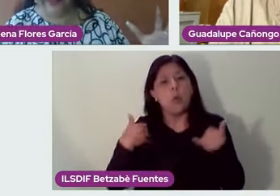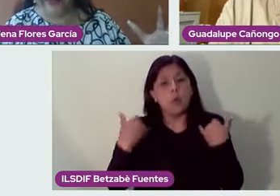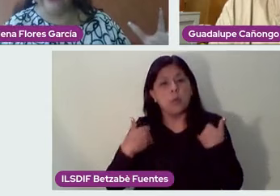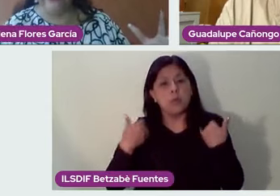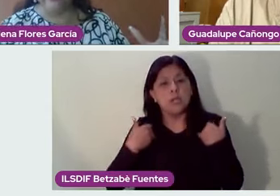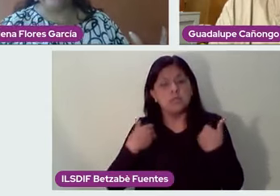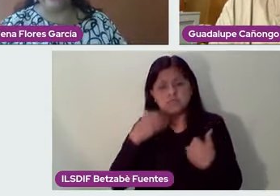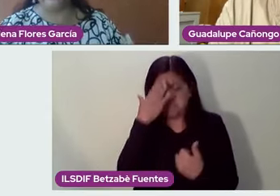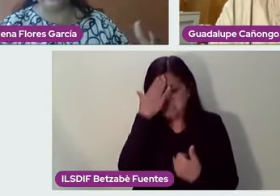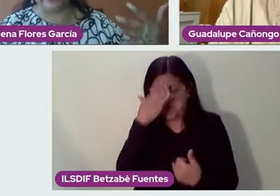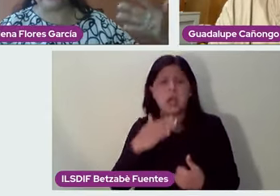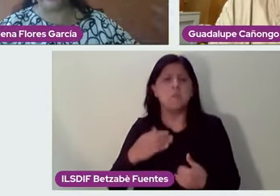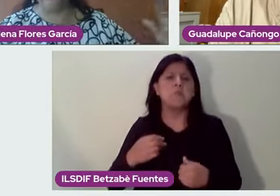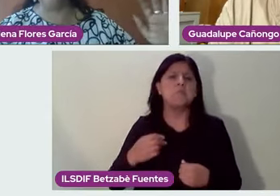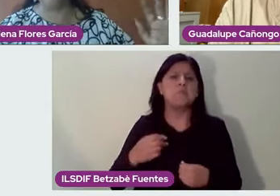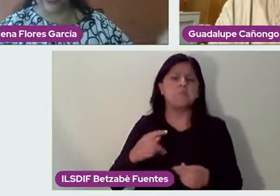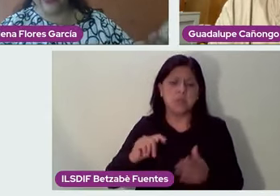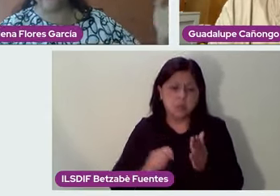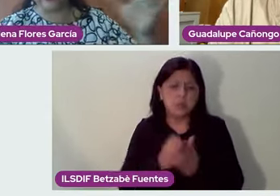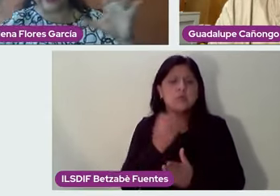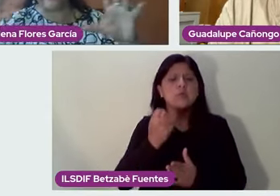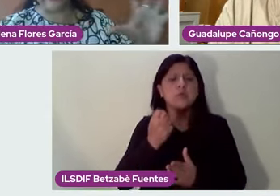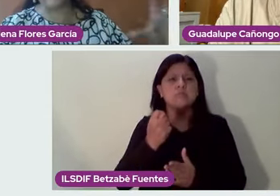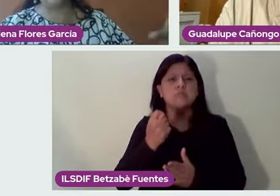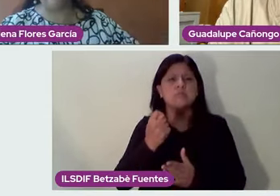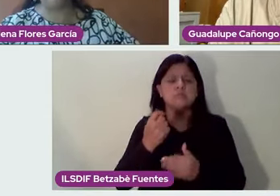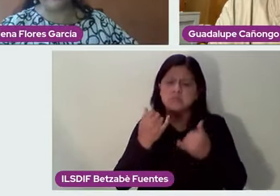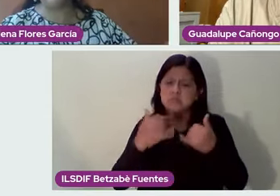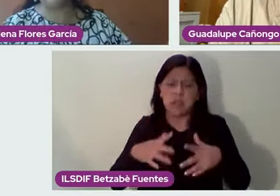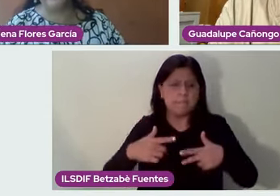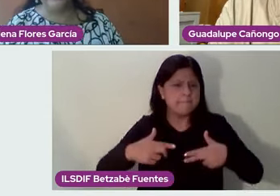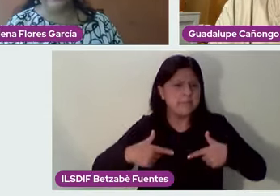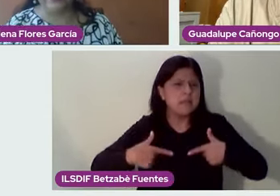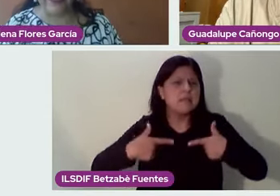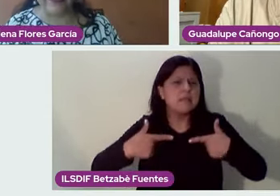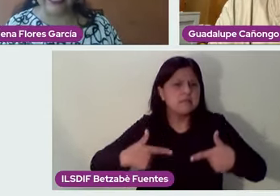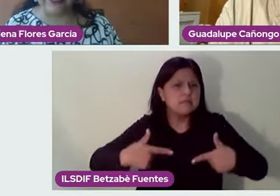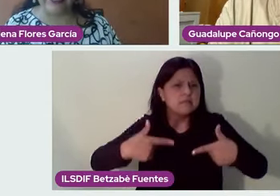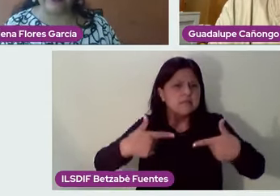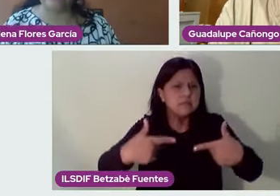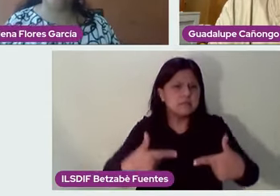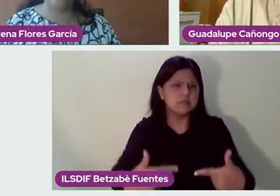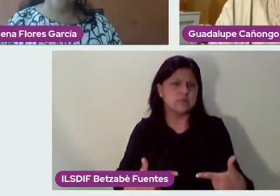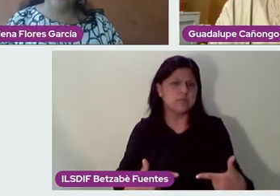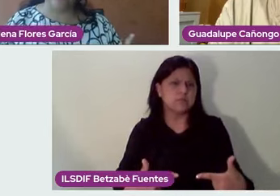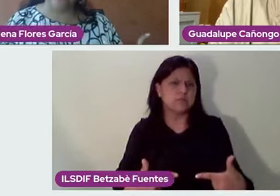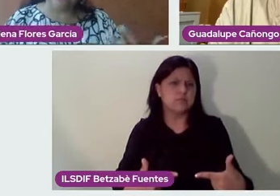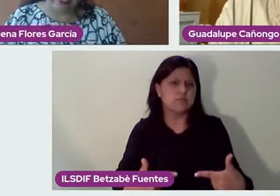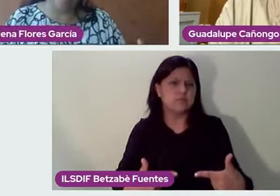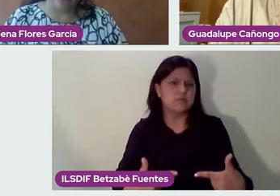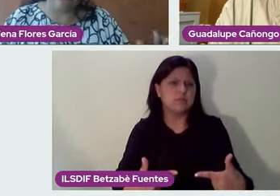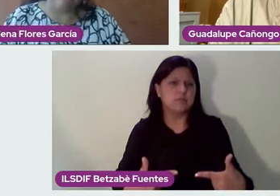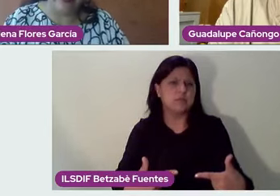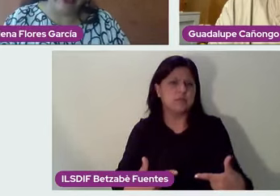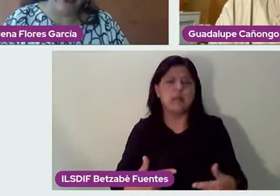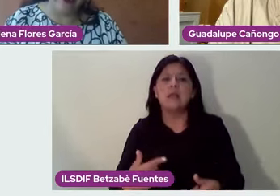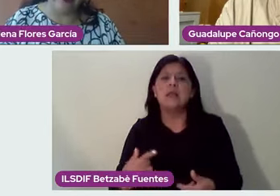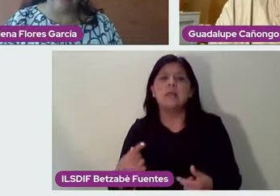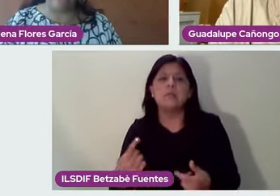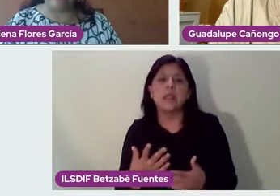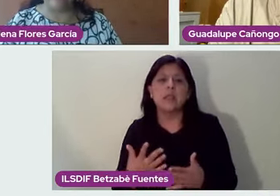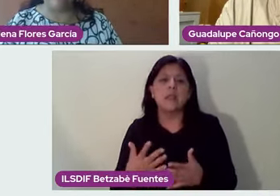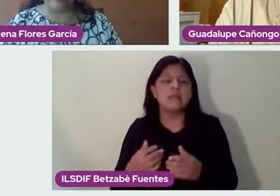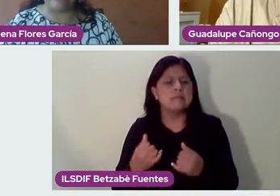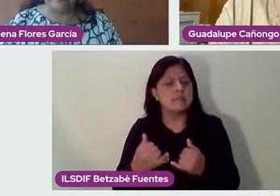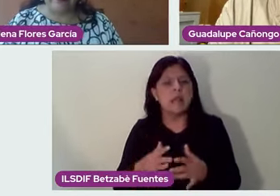aún, ¿no? Es decir, se está construyendo esta generación apenas de aquellas y aquellos que están programando ya